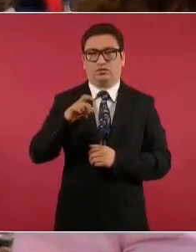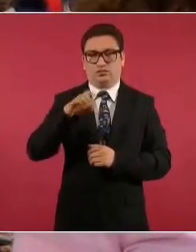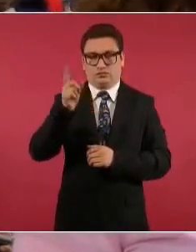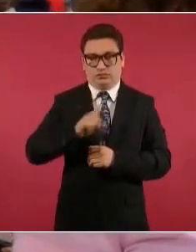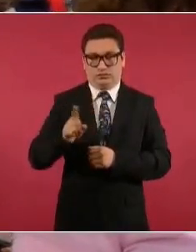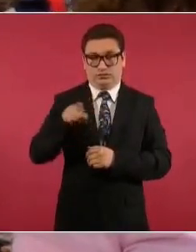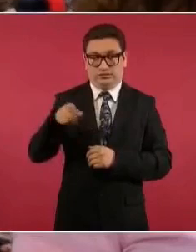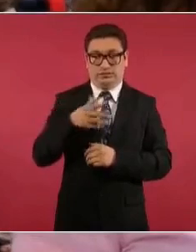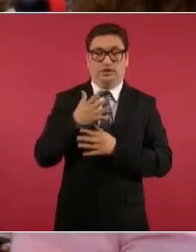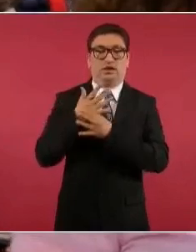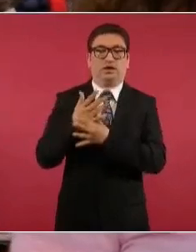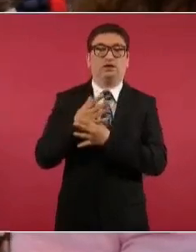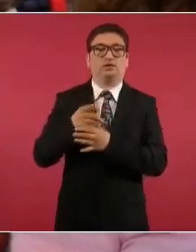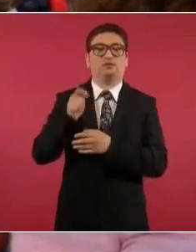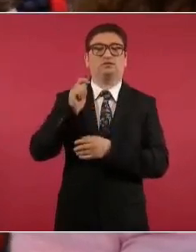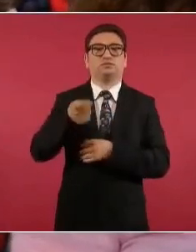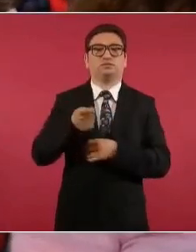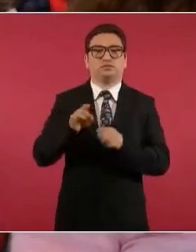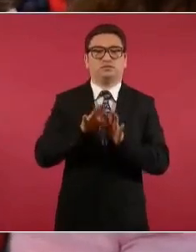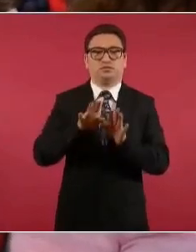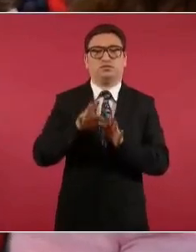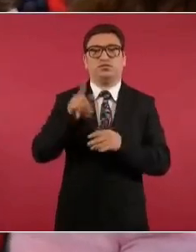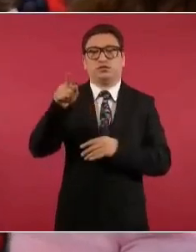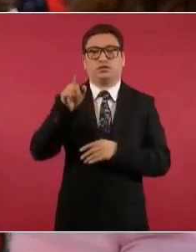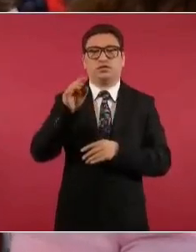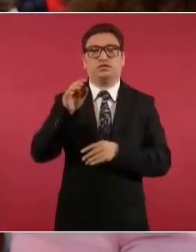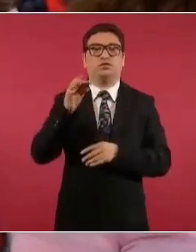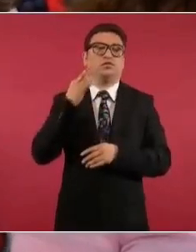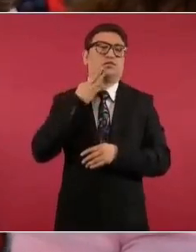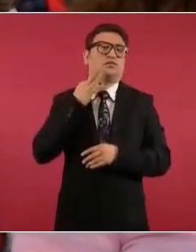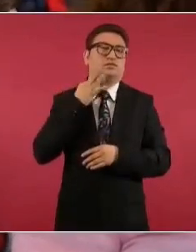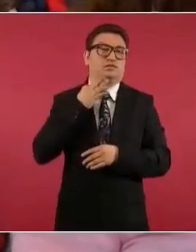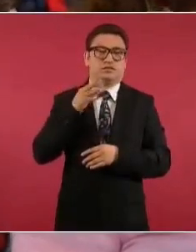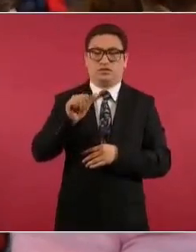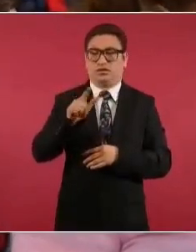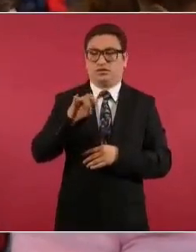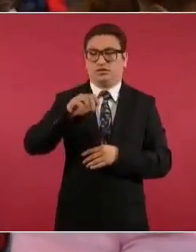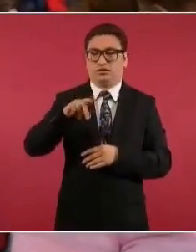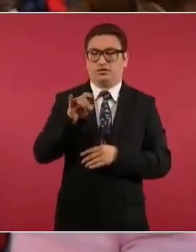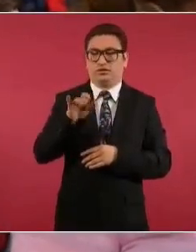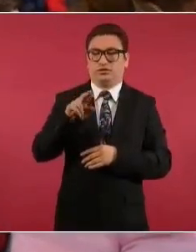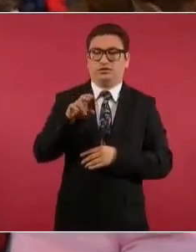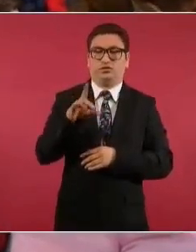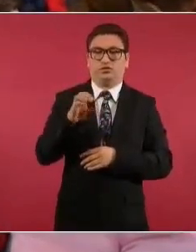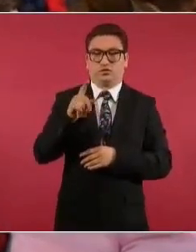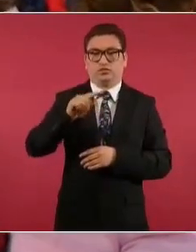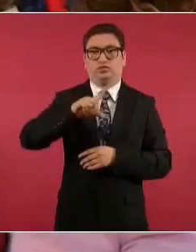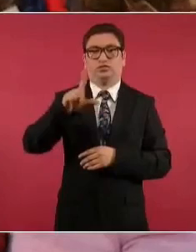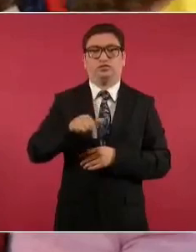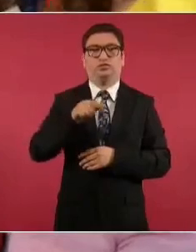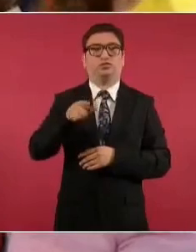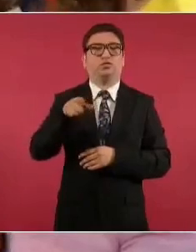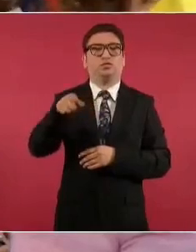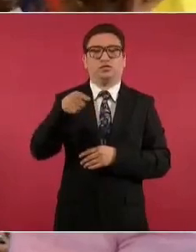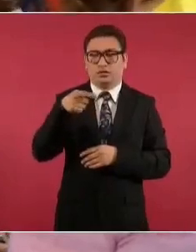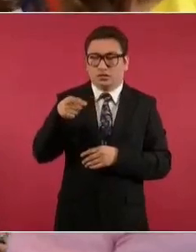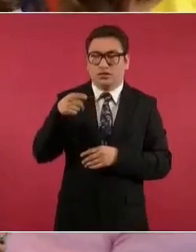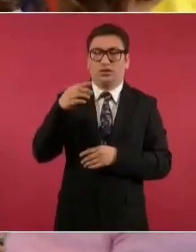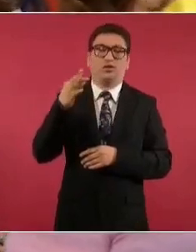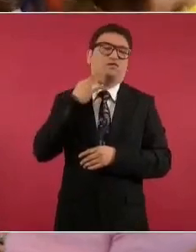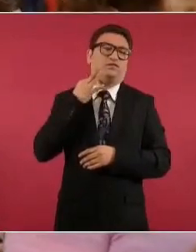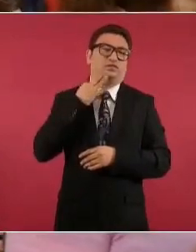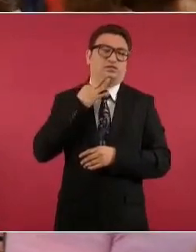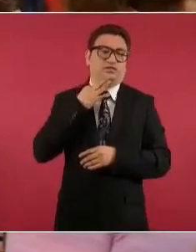se señala, pues llegó el fiscal Alejandro Gertz Manero, le tomó prácticamente esa